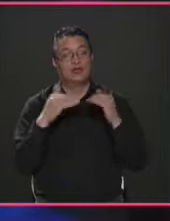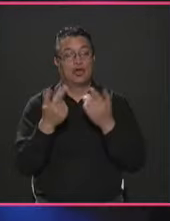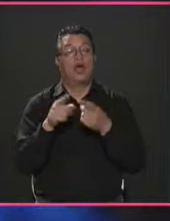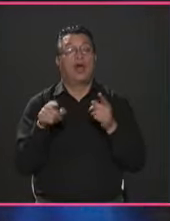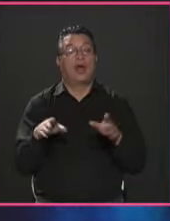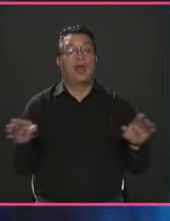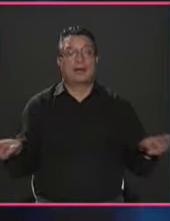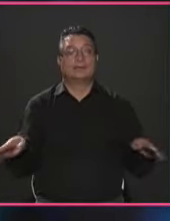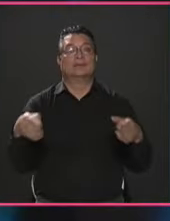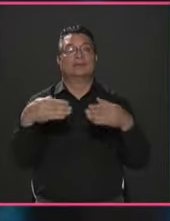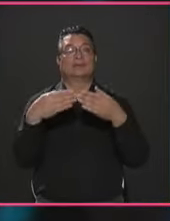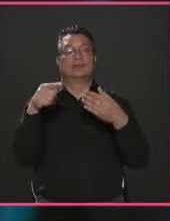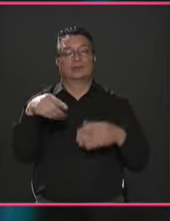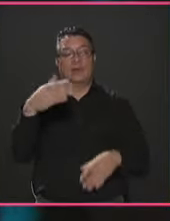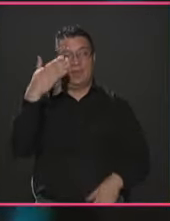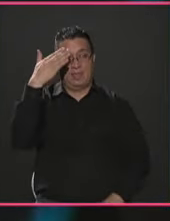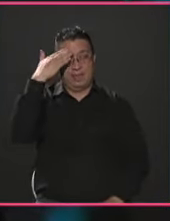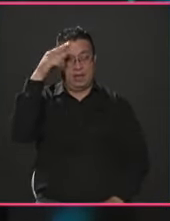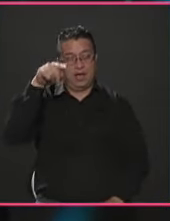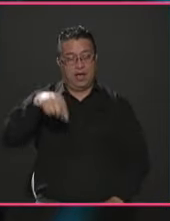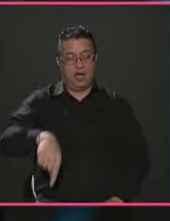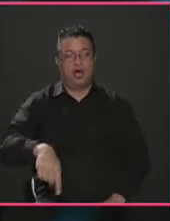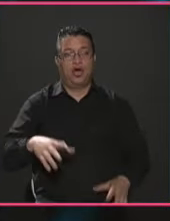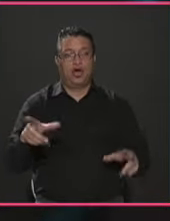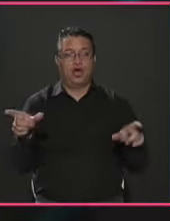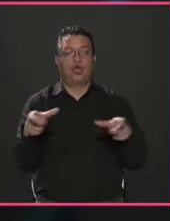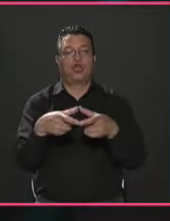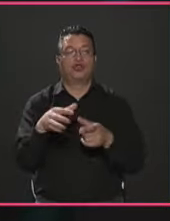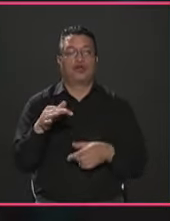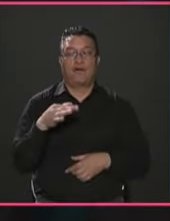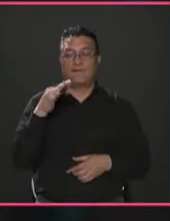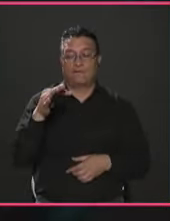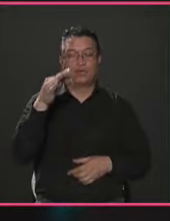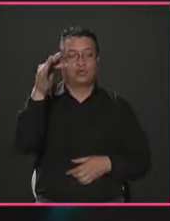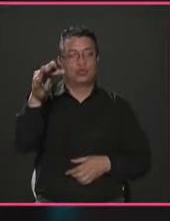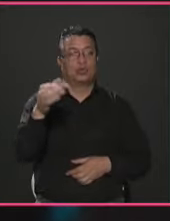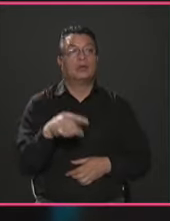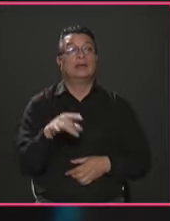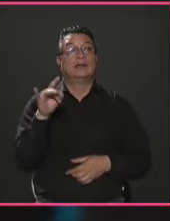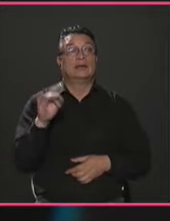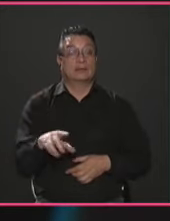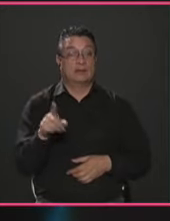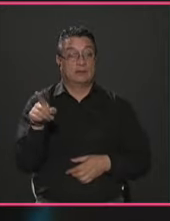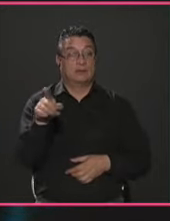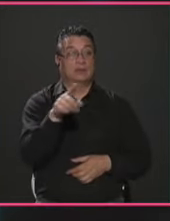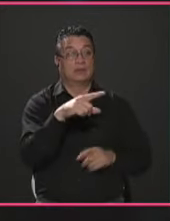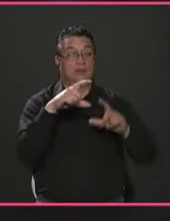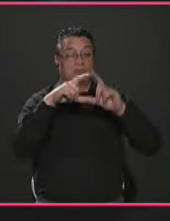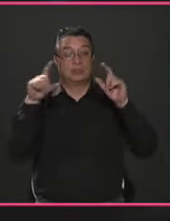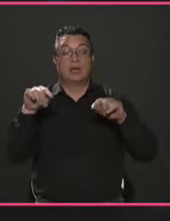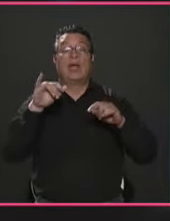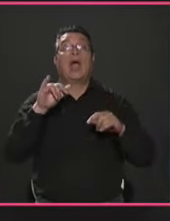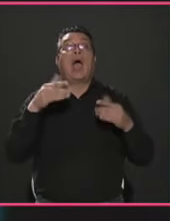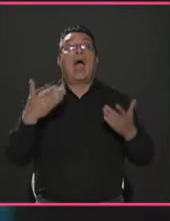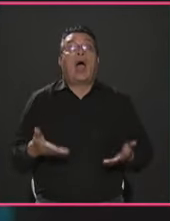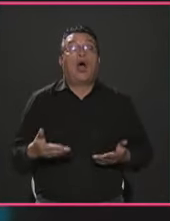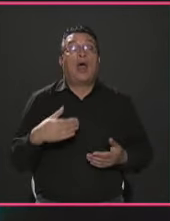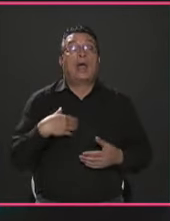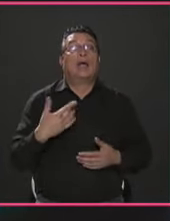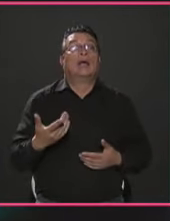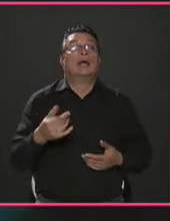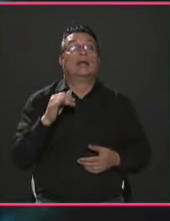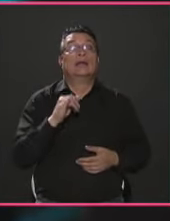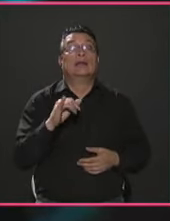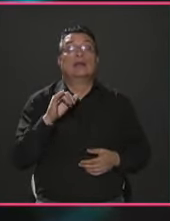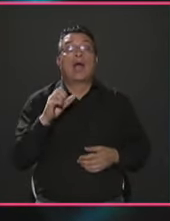cerrando la jornada de hoy de congreso de futuro que ustedes saben tiene el lema y ahora qué hacemos y esa es la pregunta también